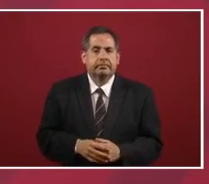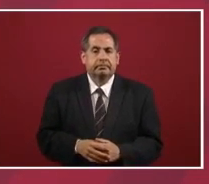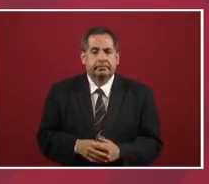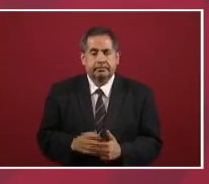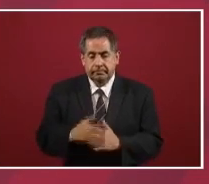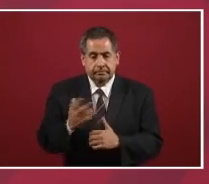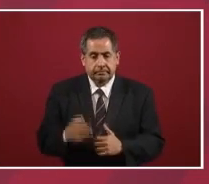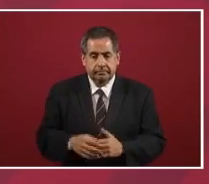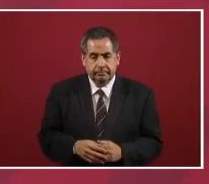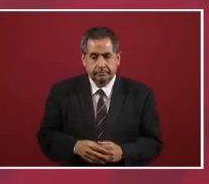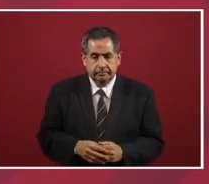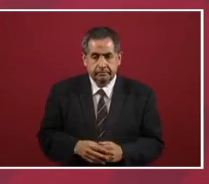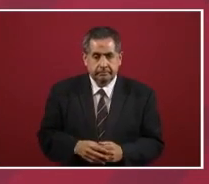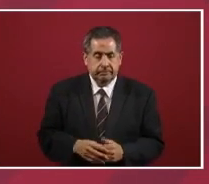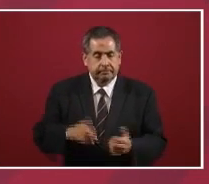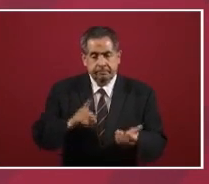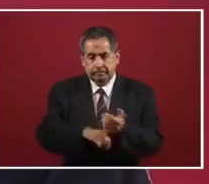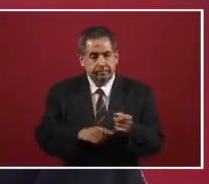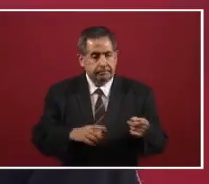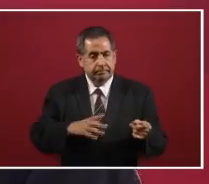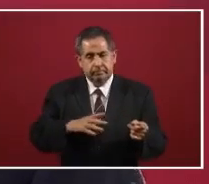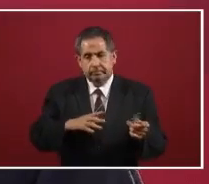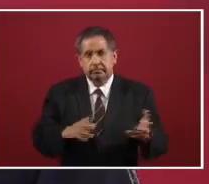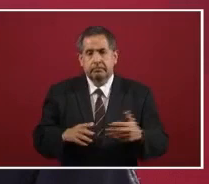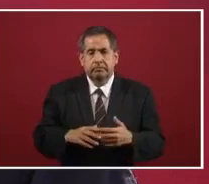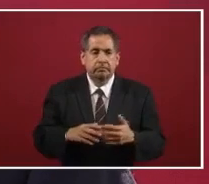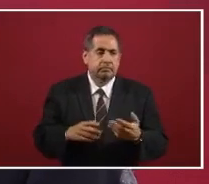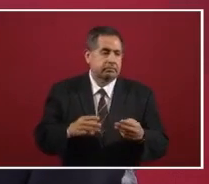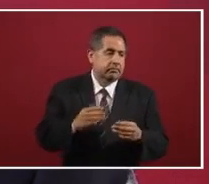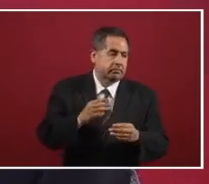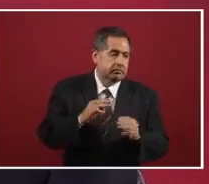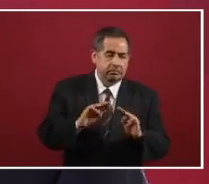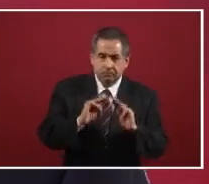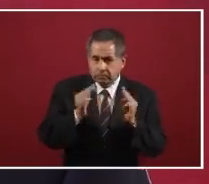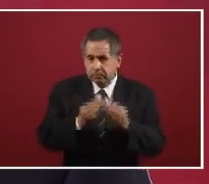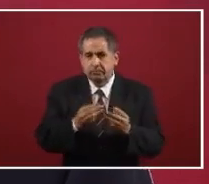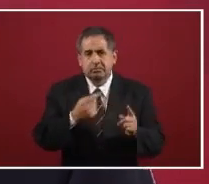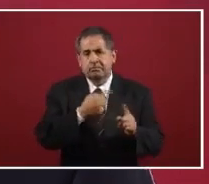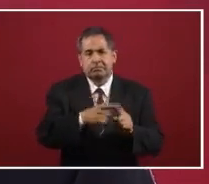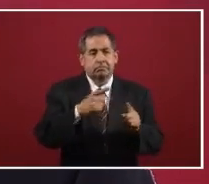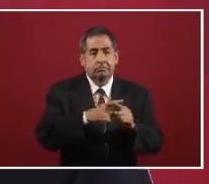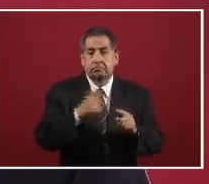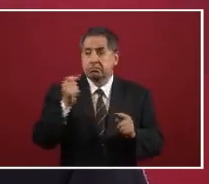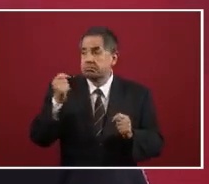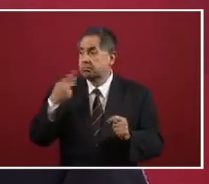porque tenían muebles, o sea,